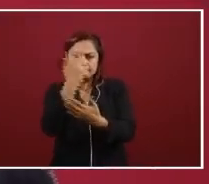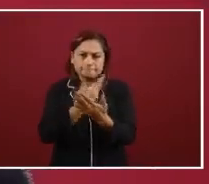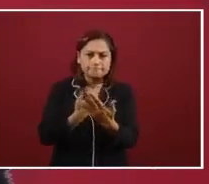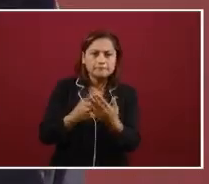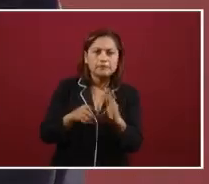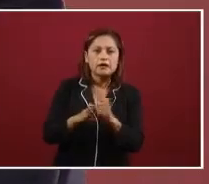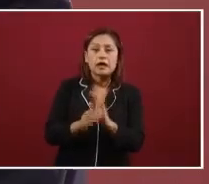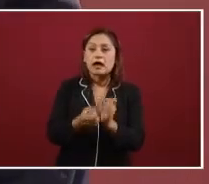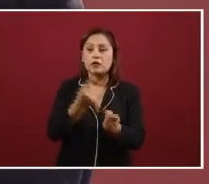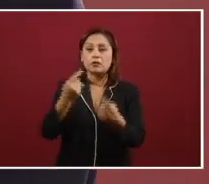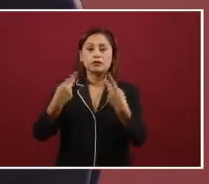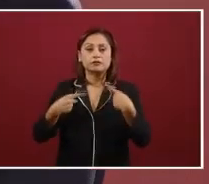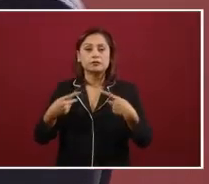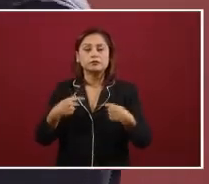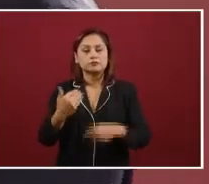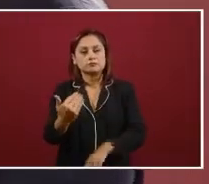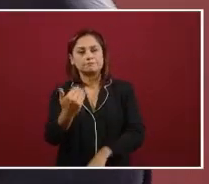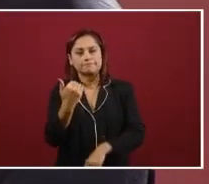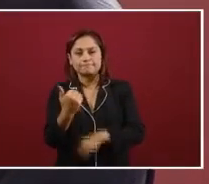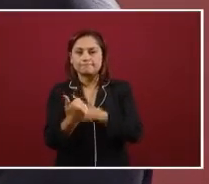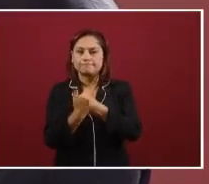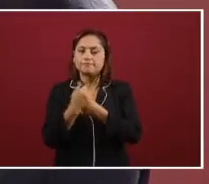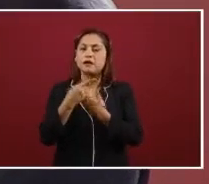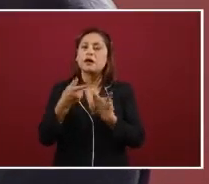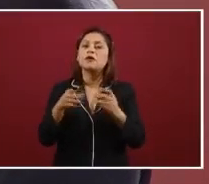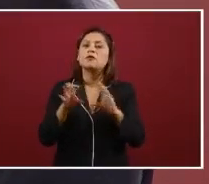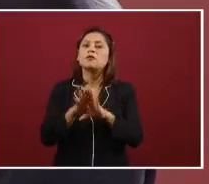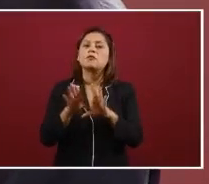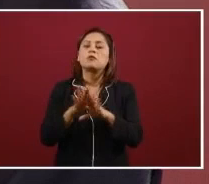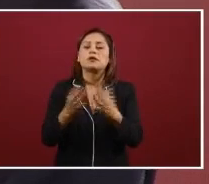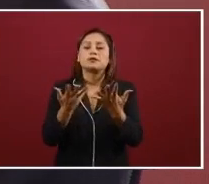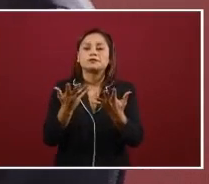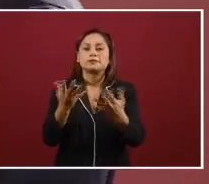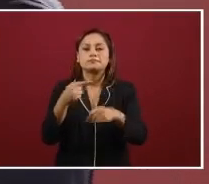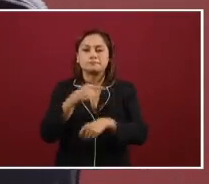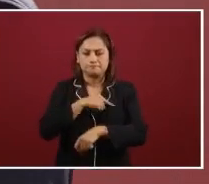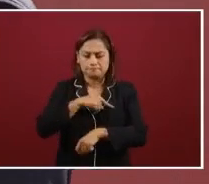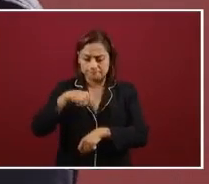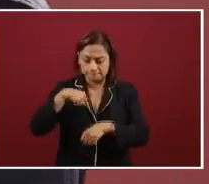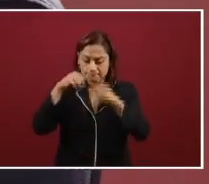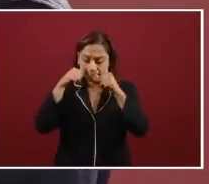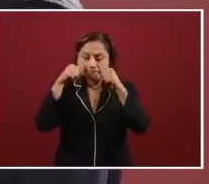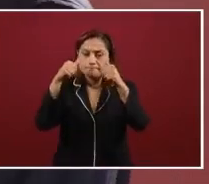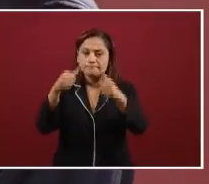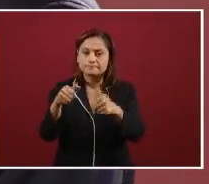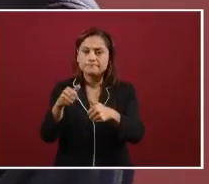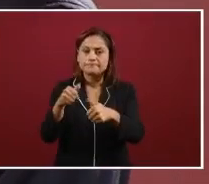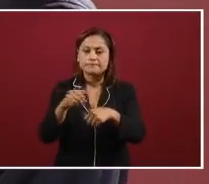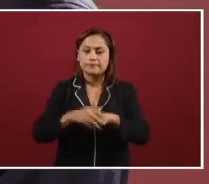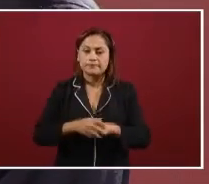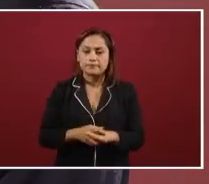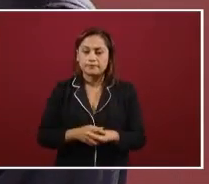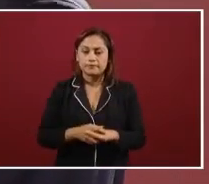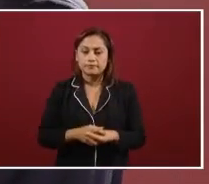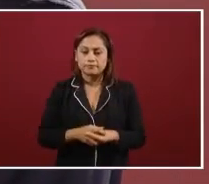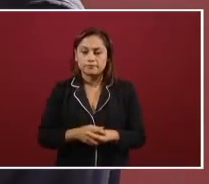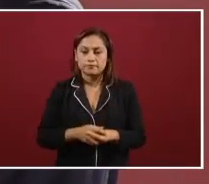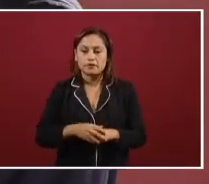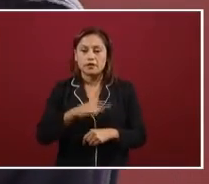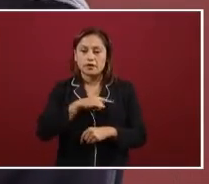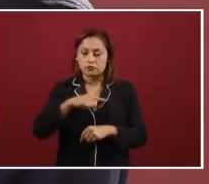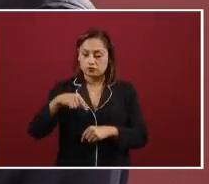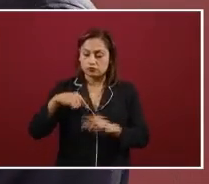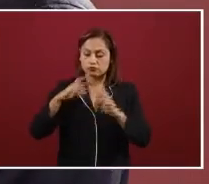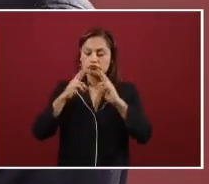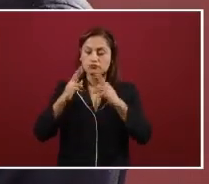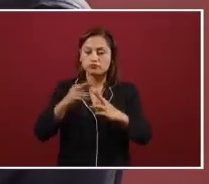están pidiendo las autoridades. Y se quedó en seguir